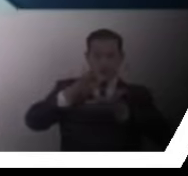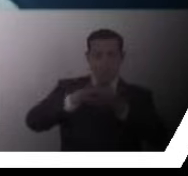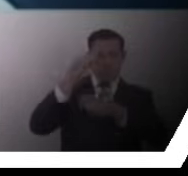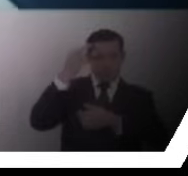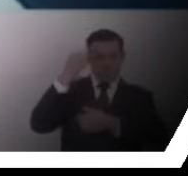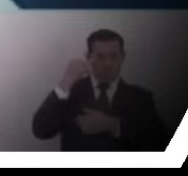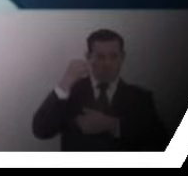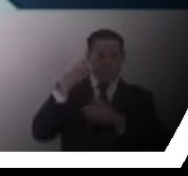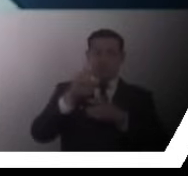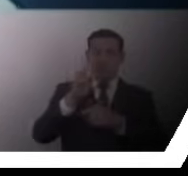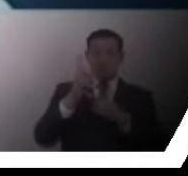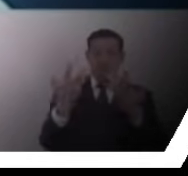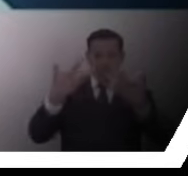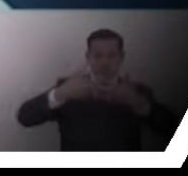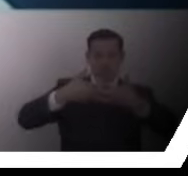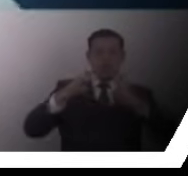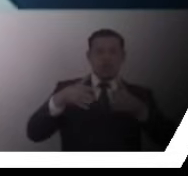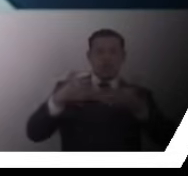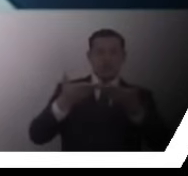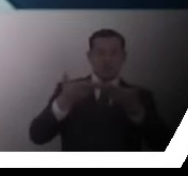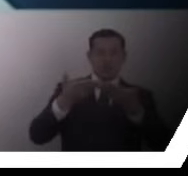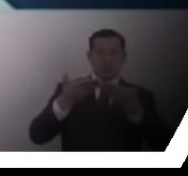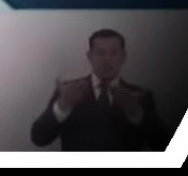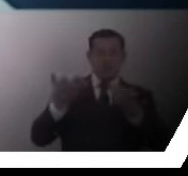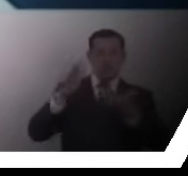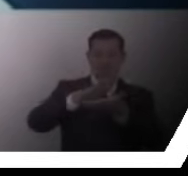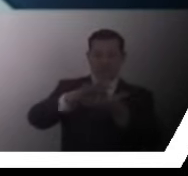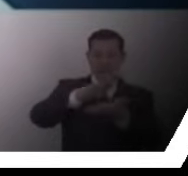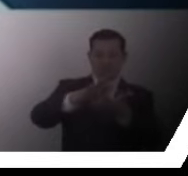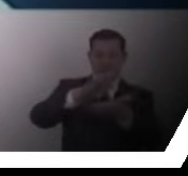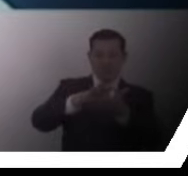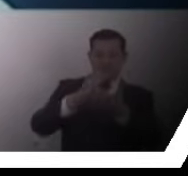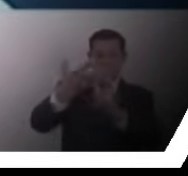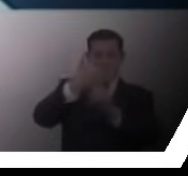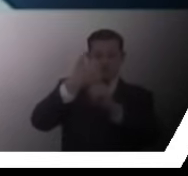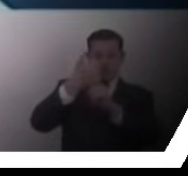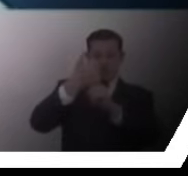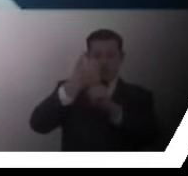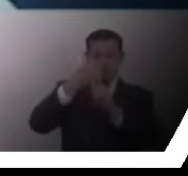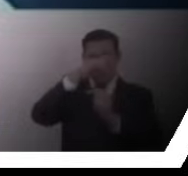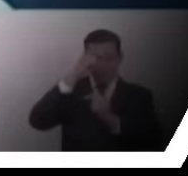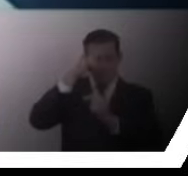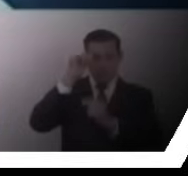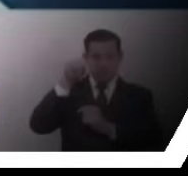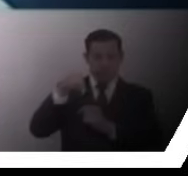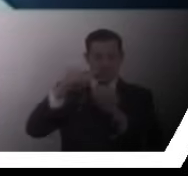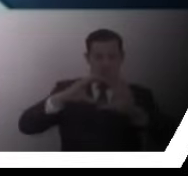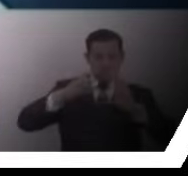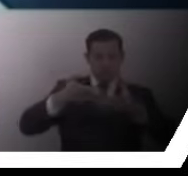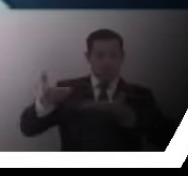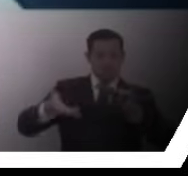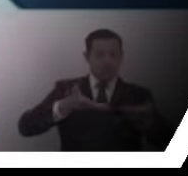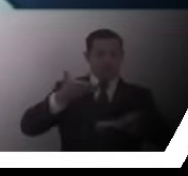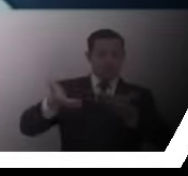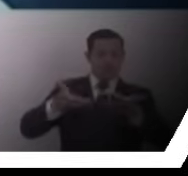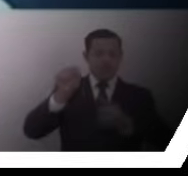salario mínimo, que no va de acuerdo con lo que se gasta y con lo que se gana en el campo, en el sector